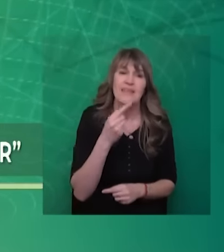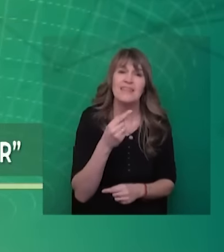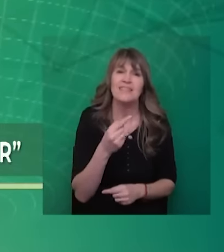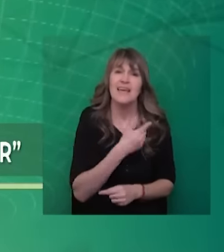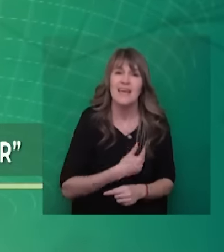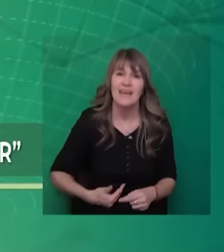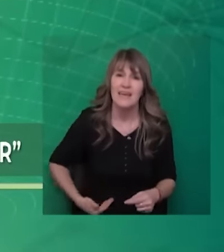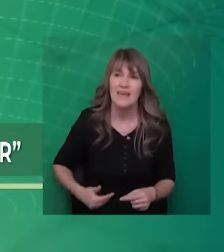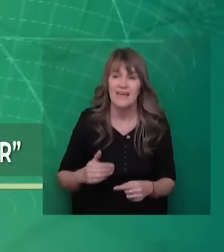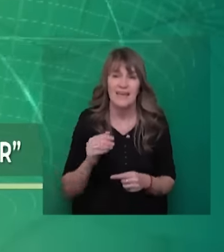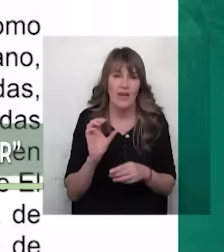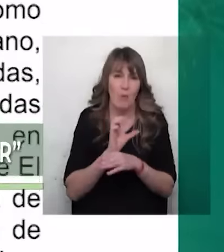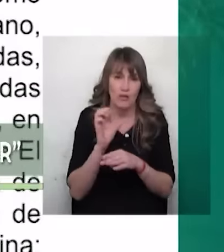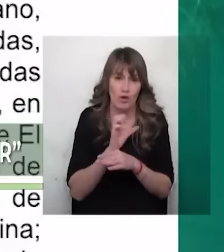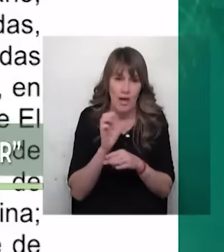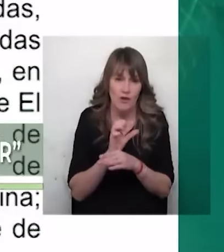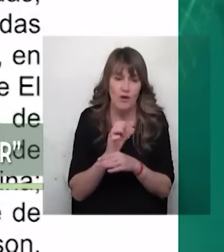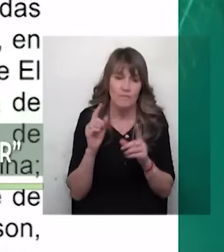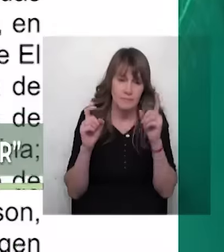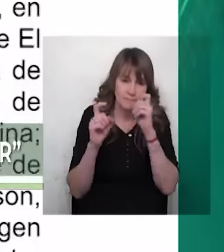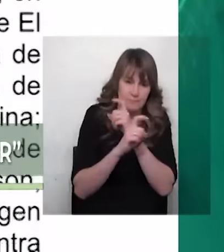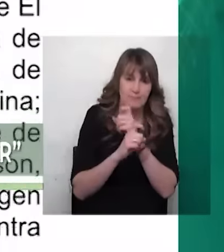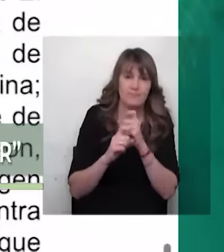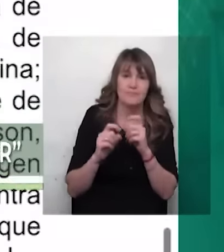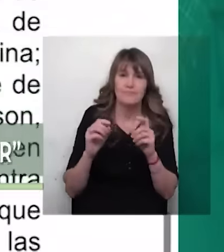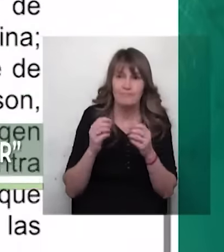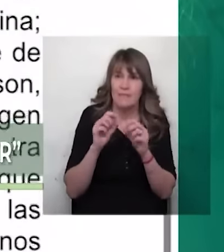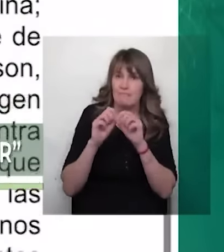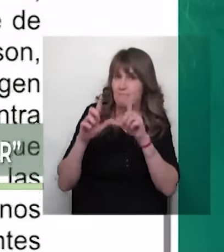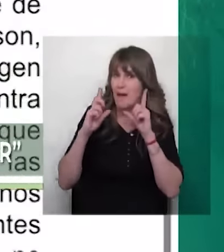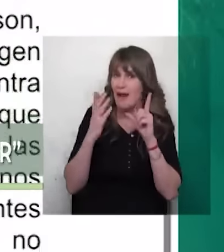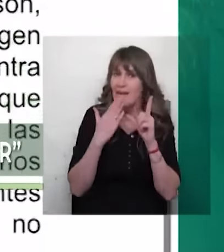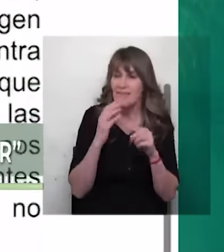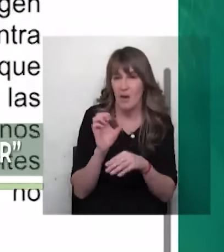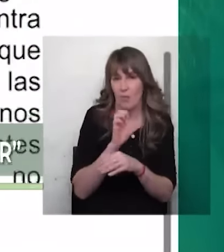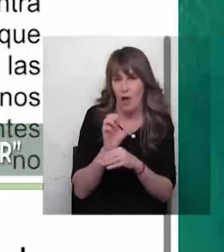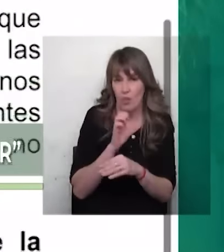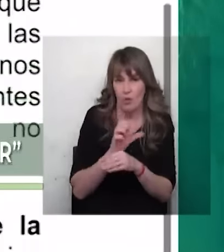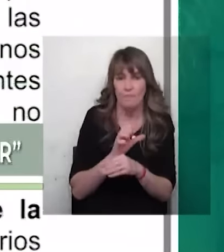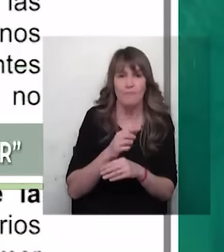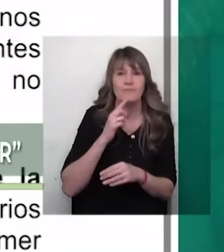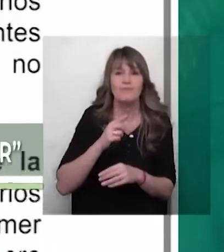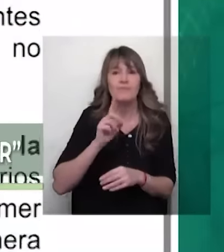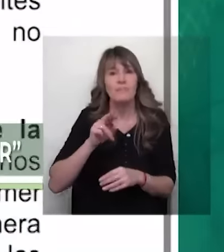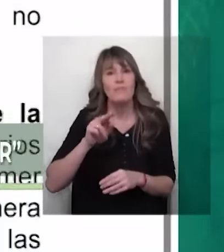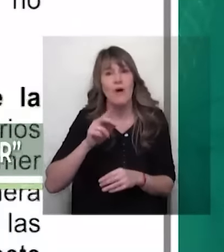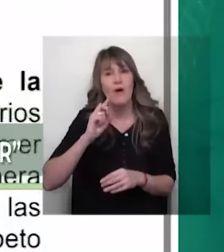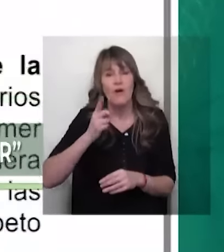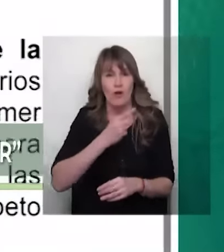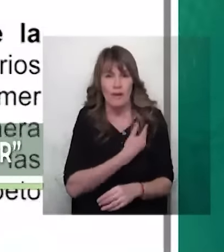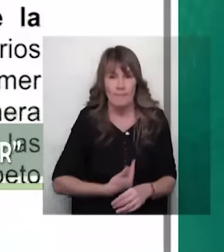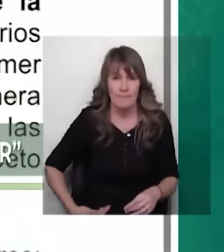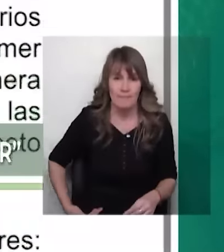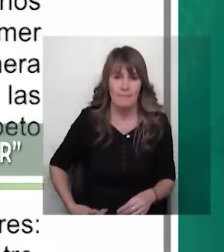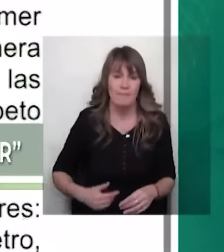homólogos constituyen una grave afectación a la imagen internacional de Ecuador y una afrenta directa contra dichos mandatarios y los pueblos hermanos